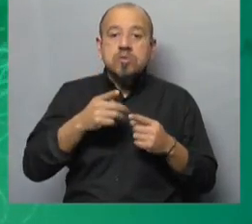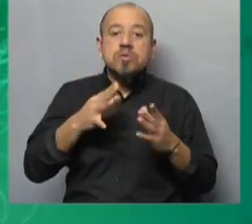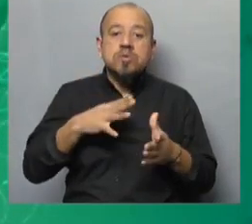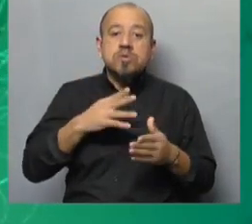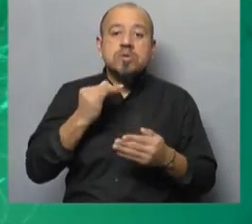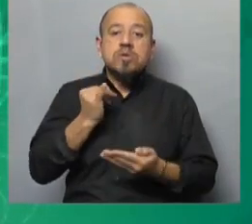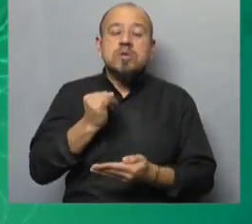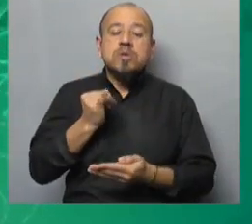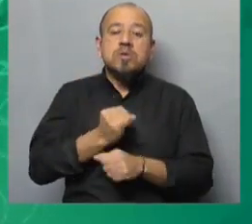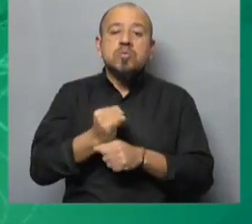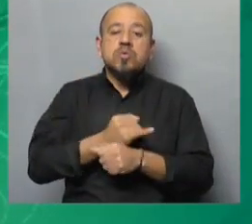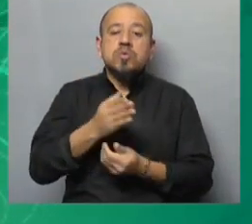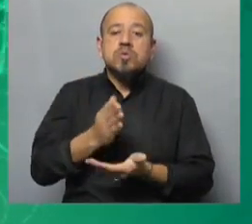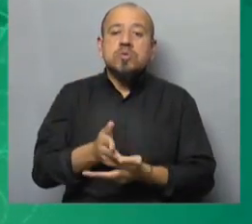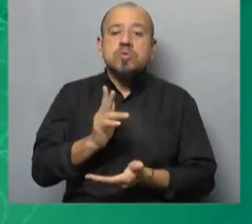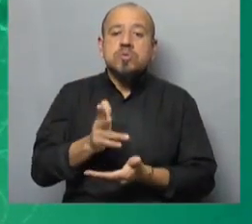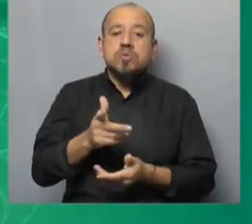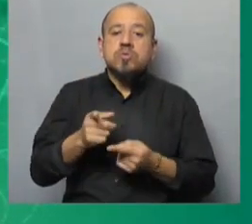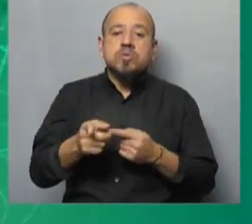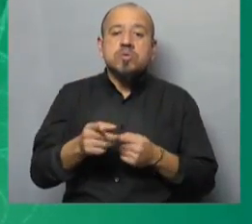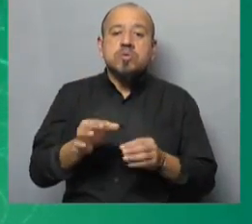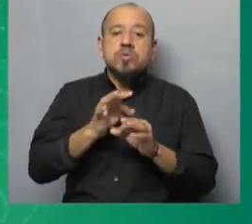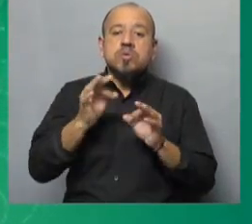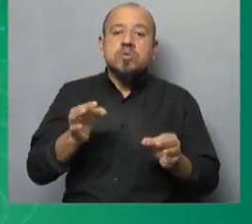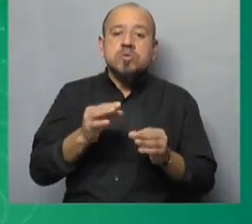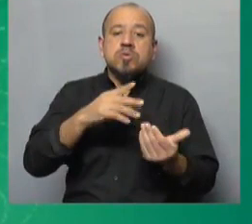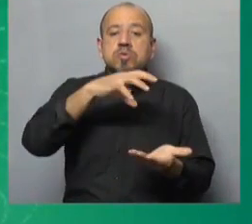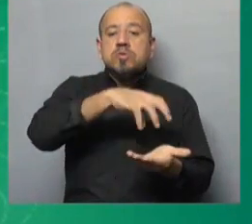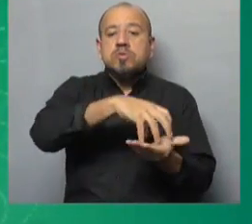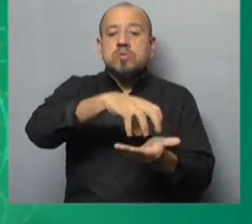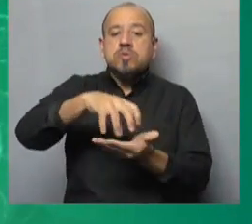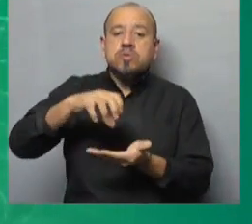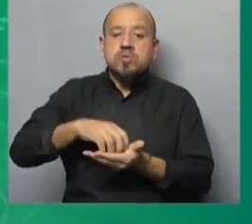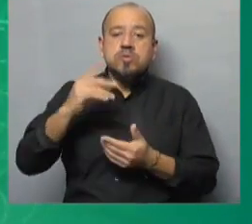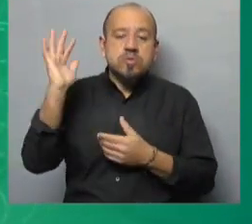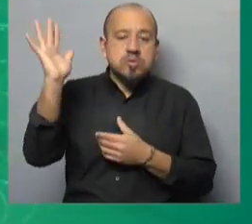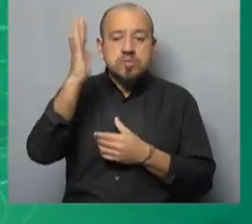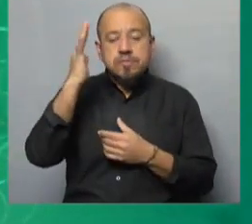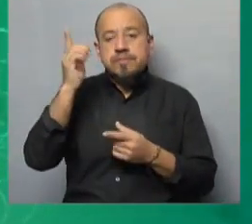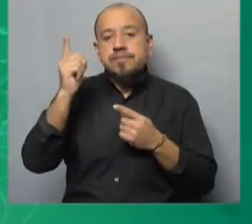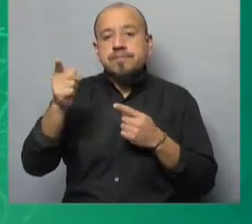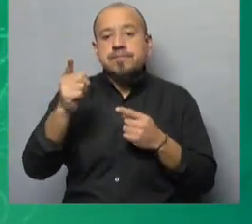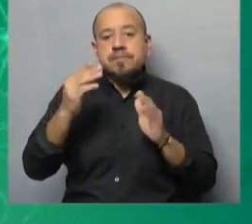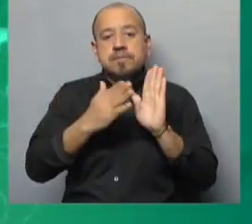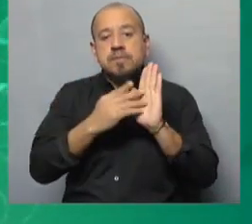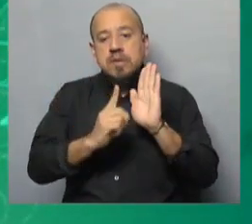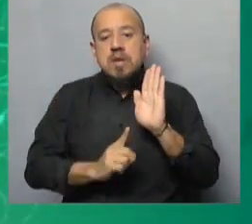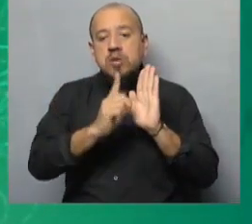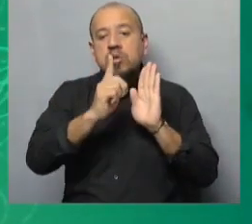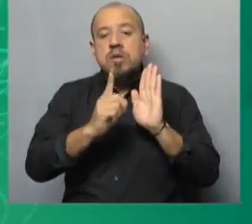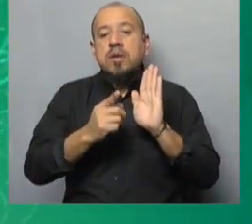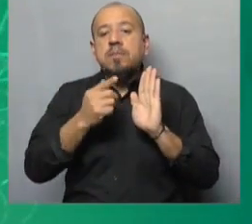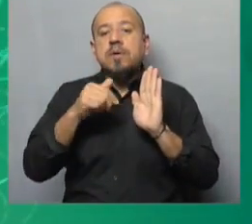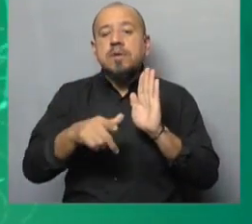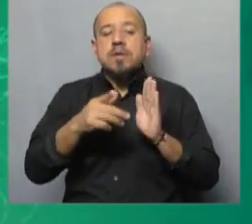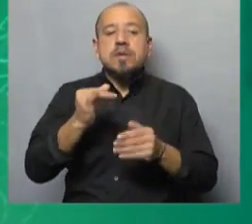la institución pudiera tener justamente una sede o varias sedes en el interior sobre todo en el norte del río negro para que